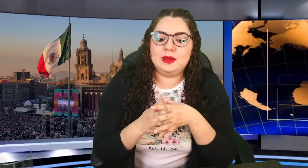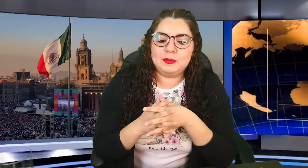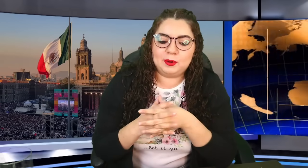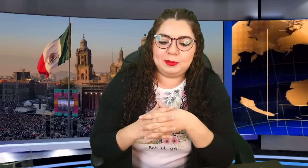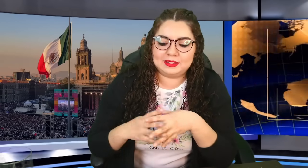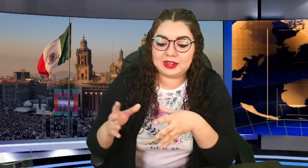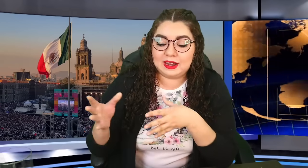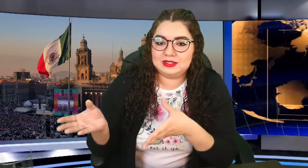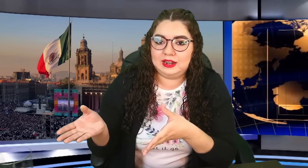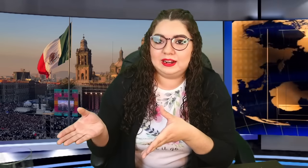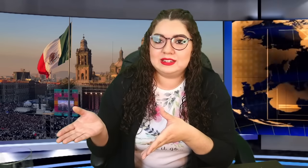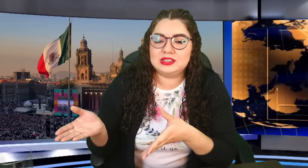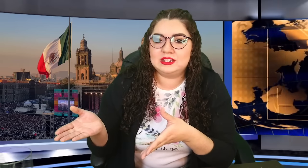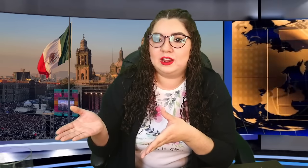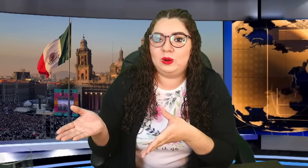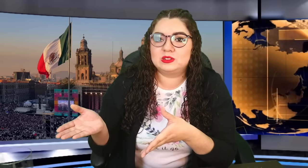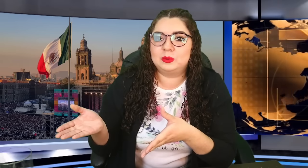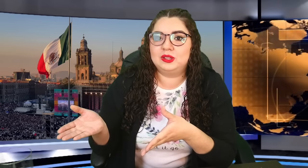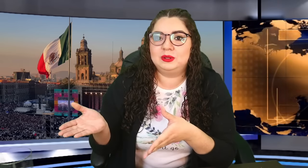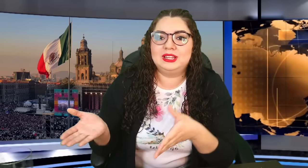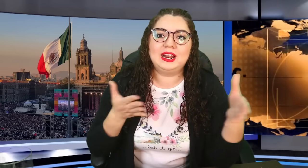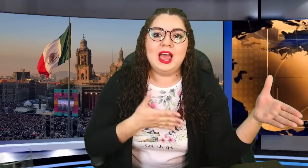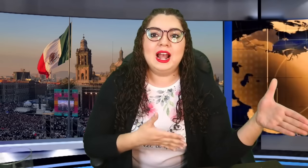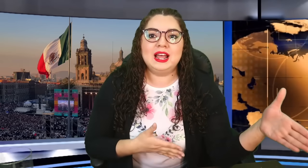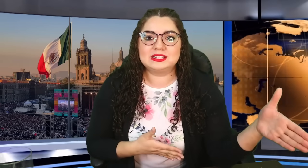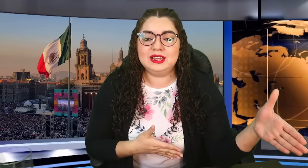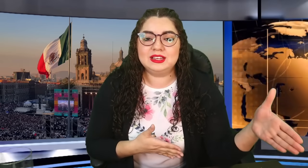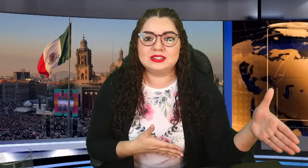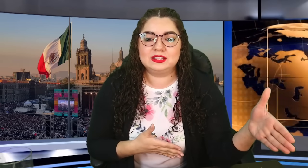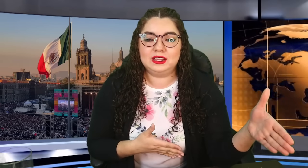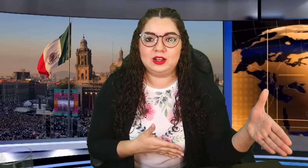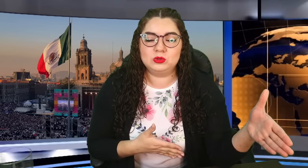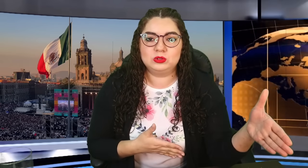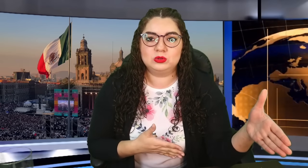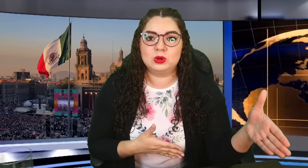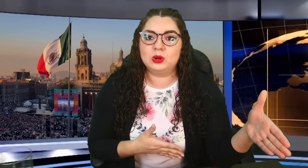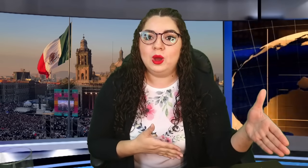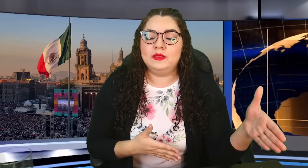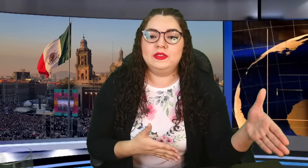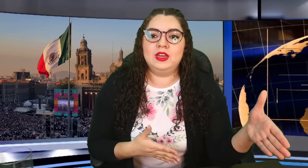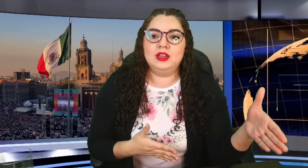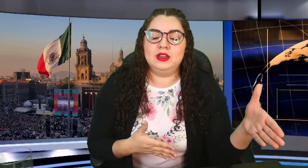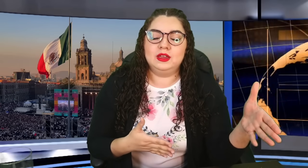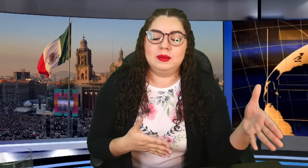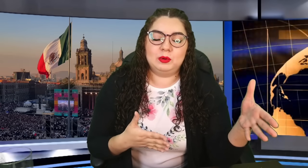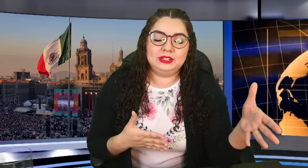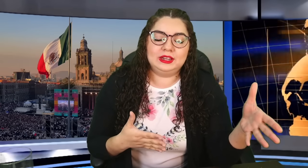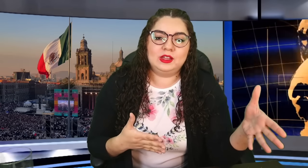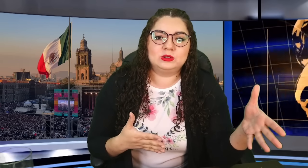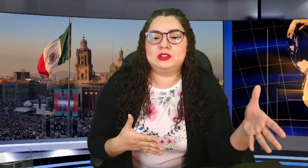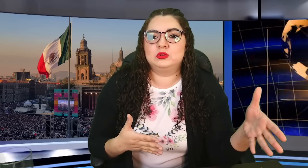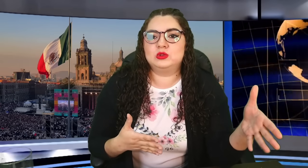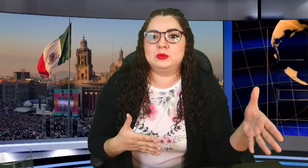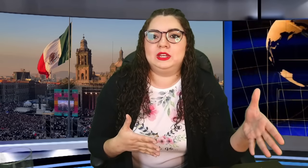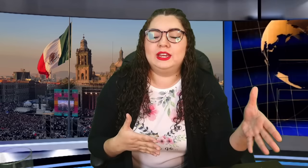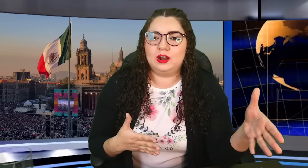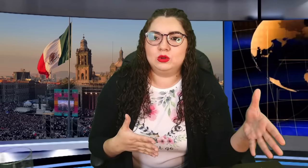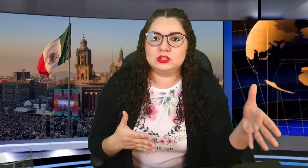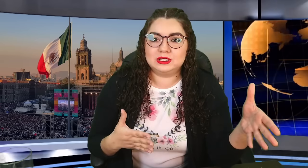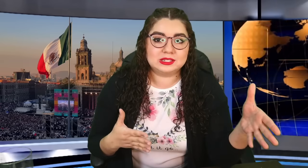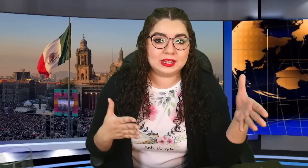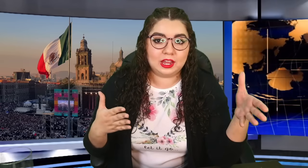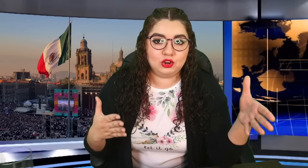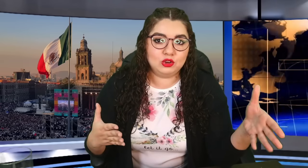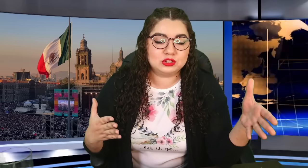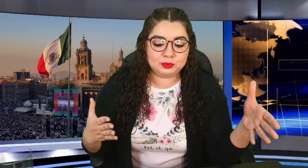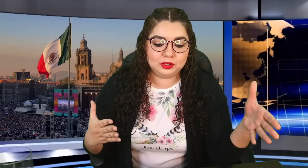Las propias reglas de la iglesia dice que no se pueden meter, las leyes de la constitución de política de los Estados Unidos mexicanos